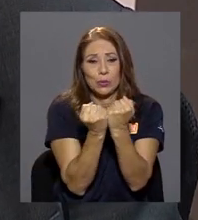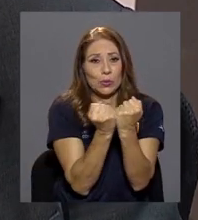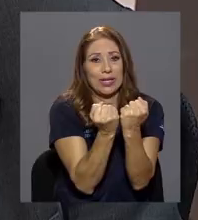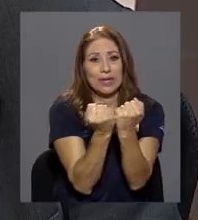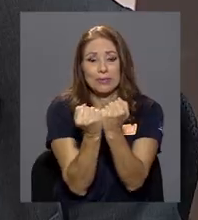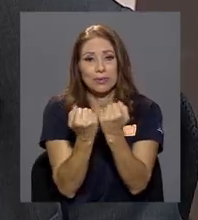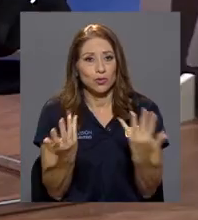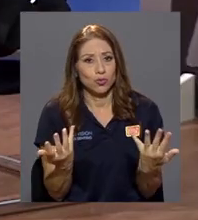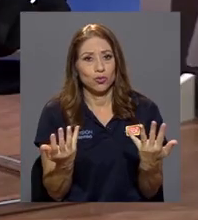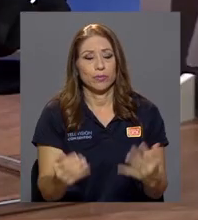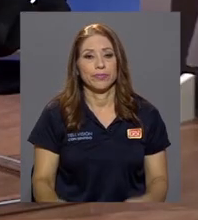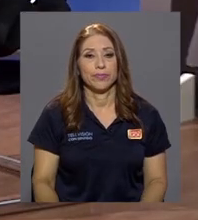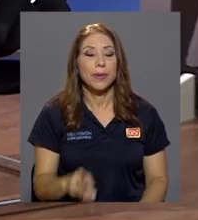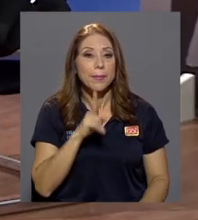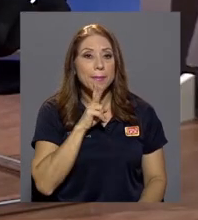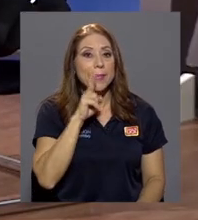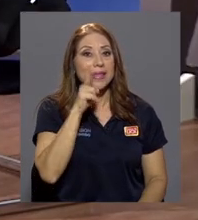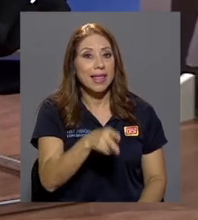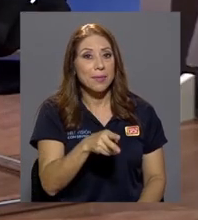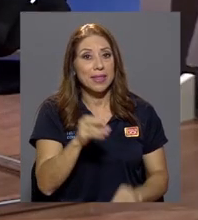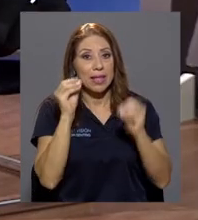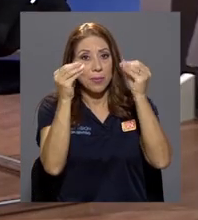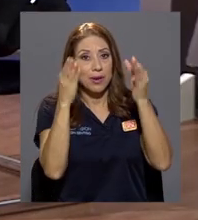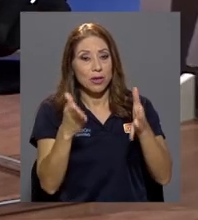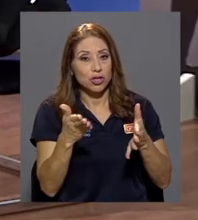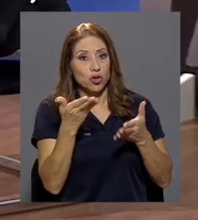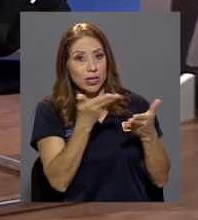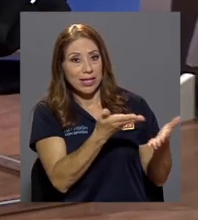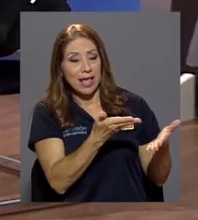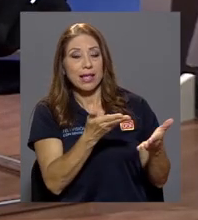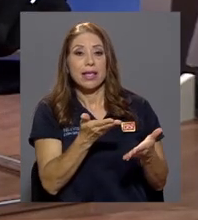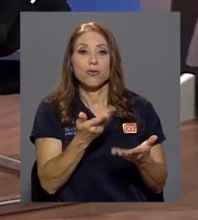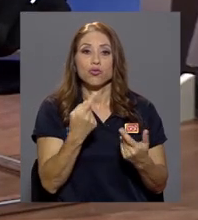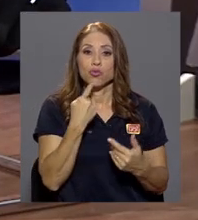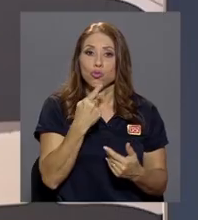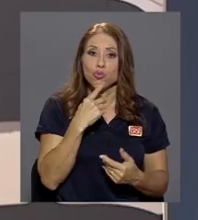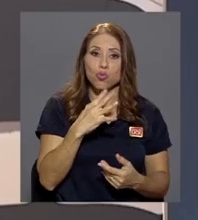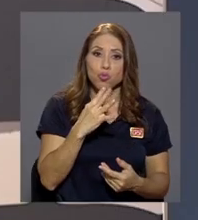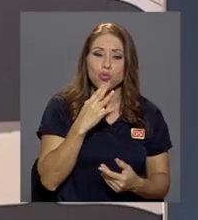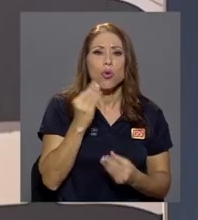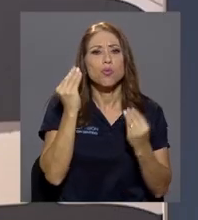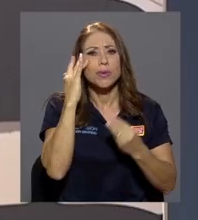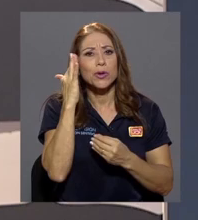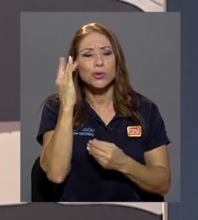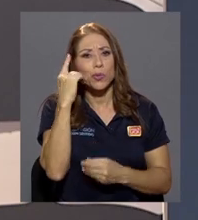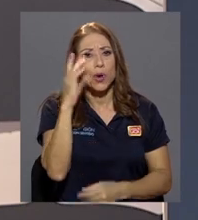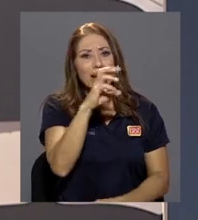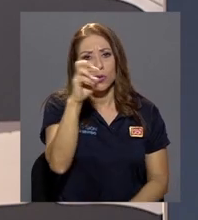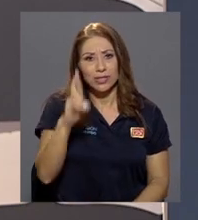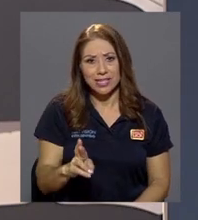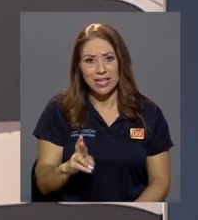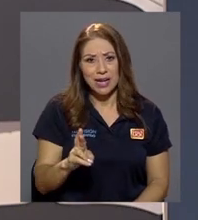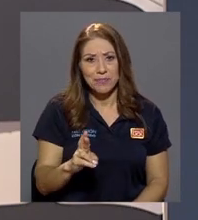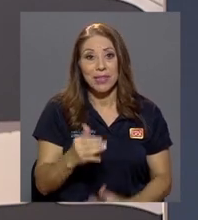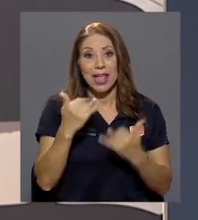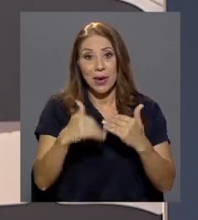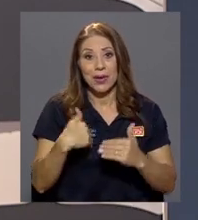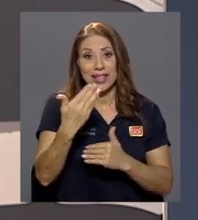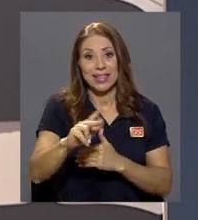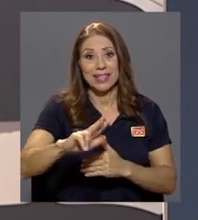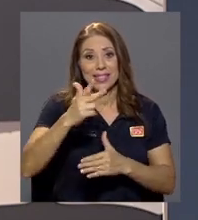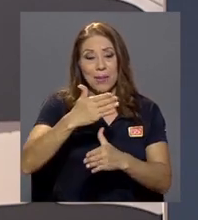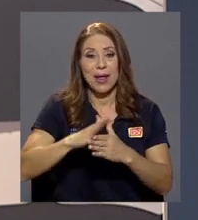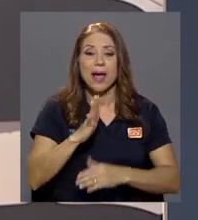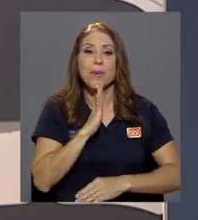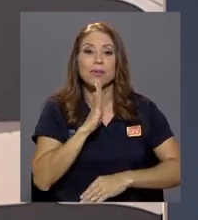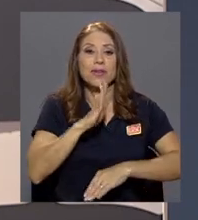verdaderamente lo que planteé en el profesor iñaki es de mucha preocupación por el caso costarricense vamos a volver en este